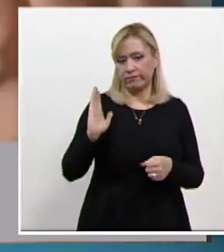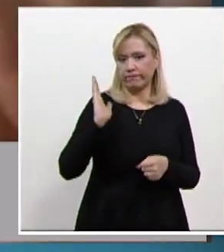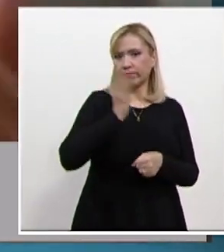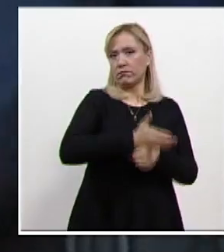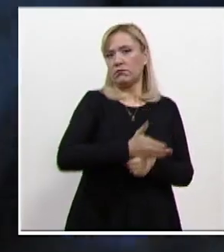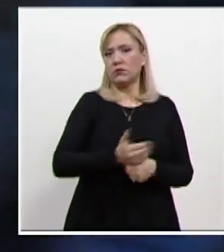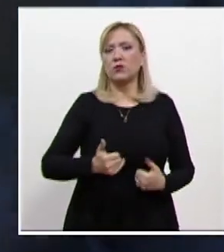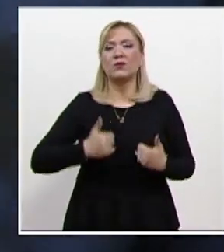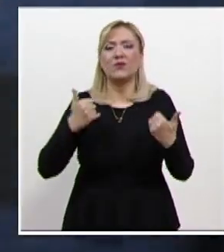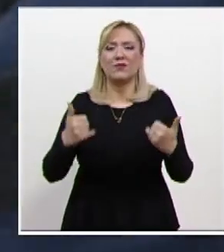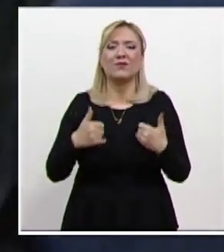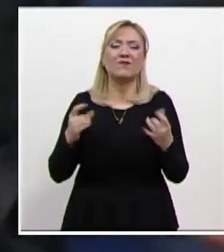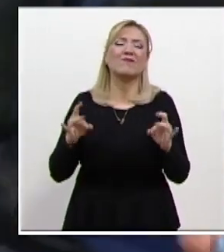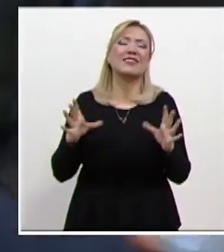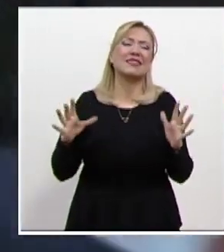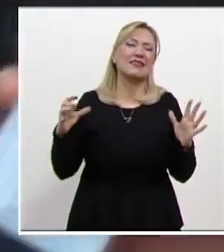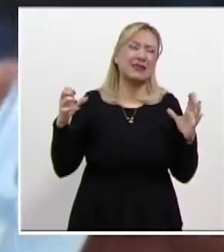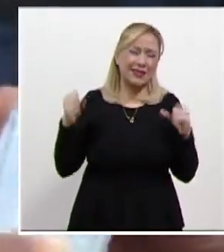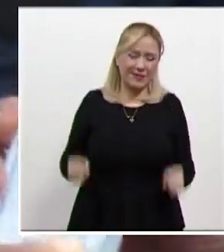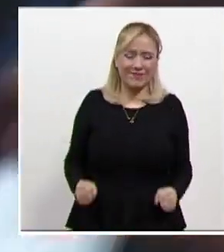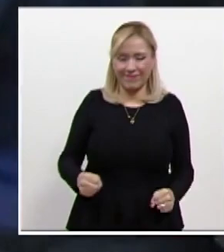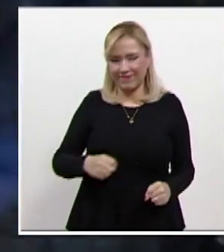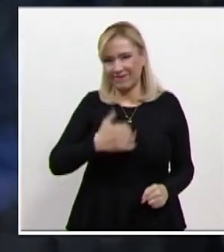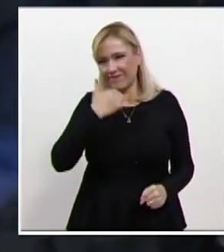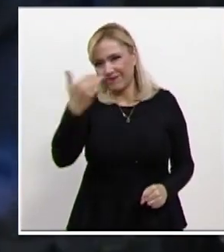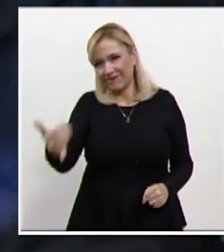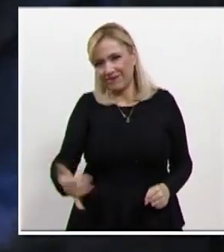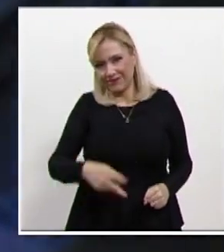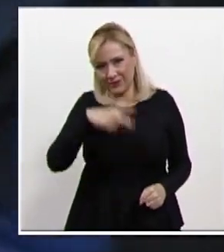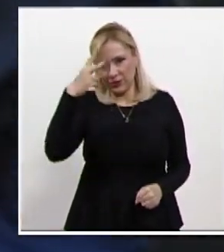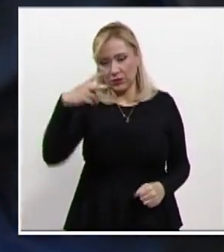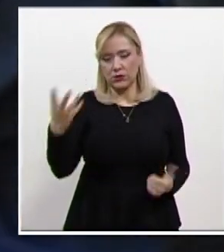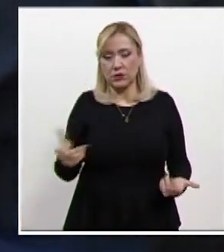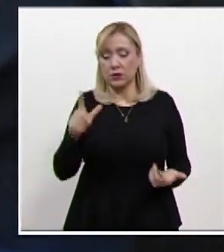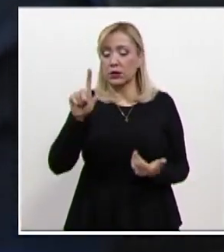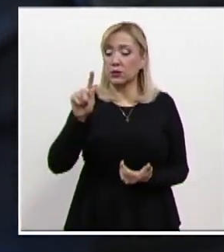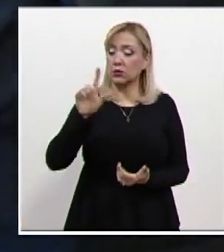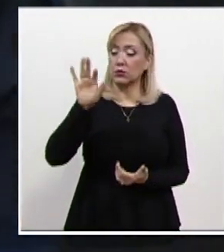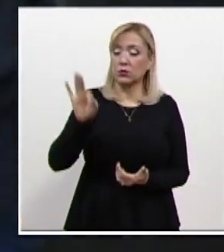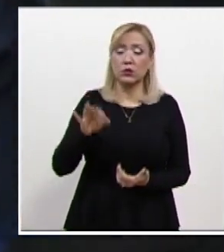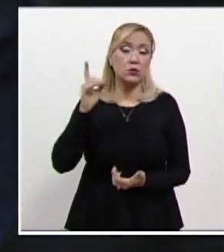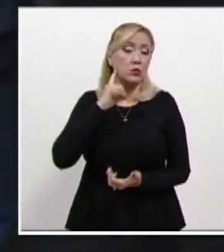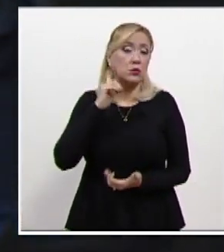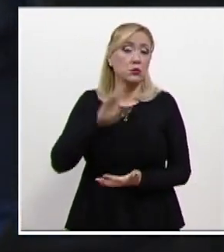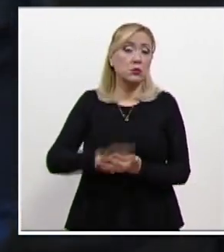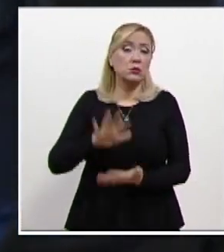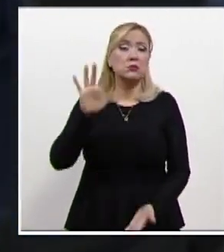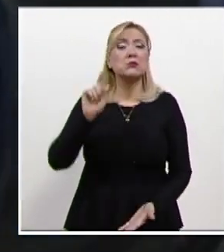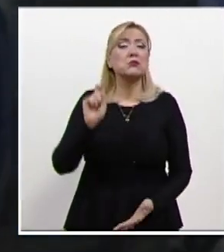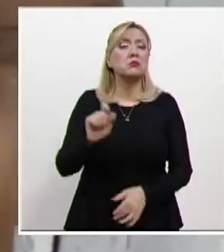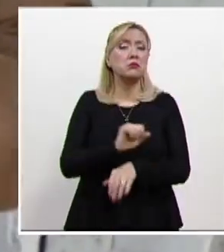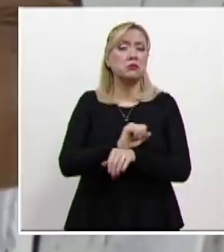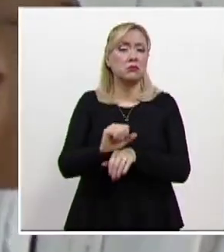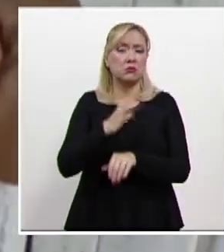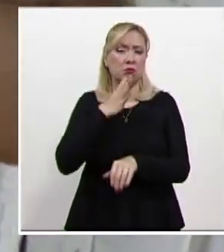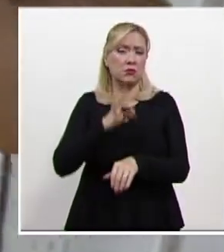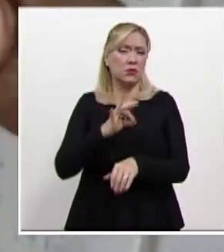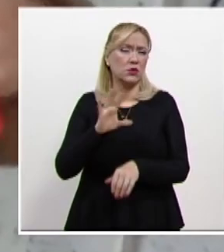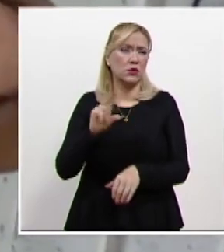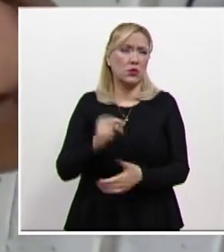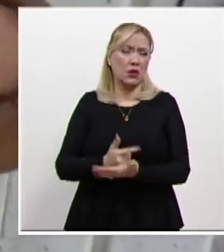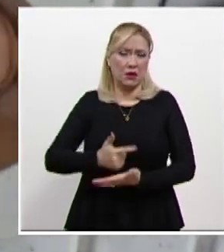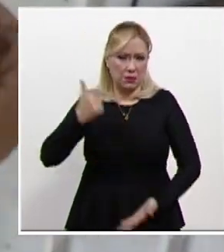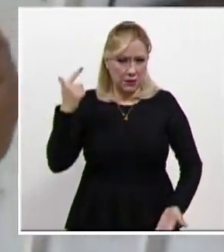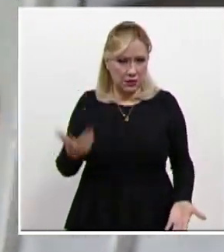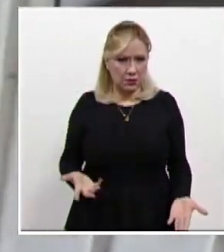que cometen algún delito y porque se ha demostrado que el 70% de los delitos que cometen son de bajo impacto. Indicó que sería un